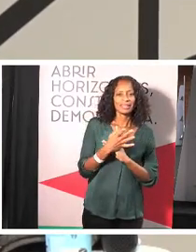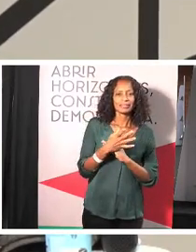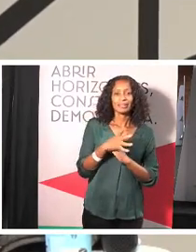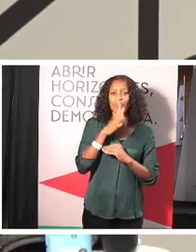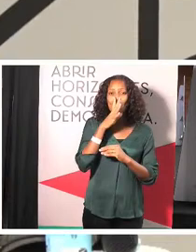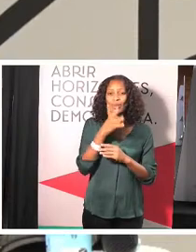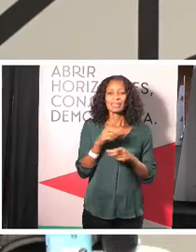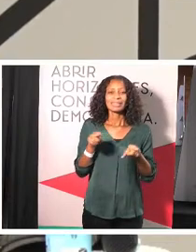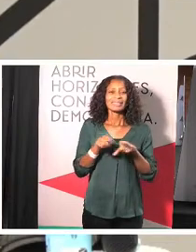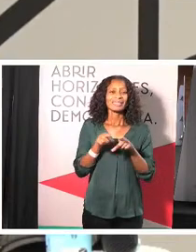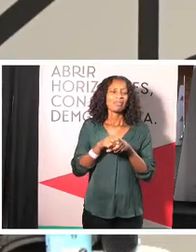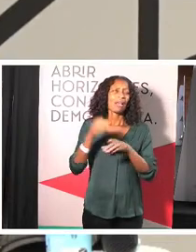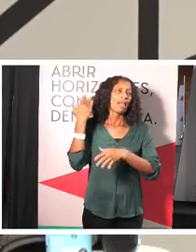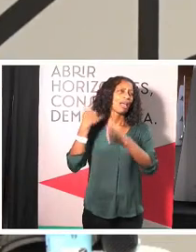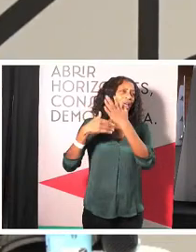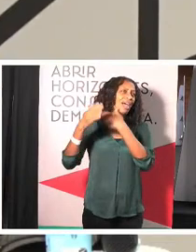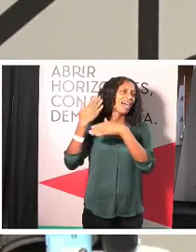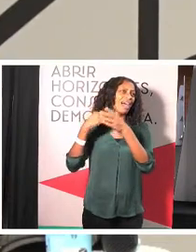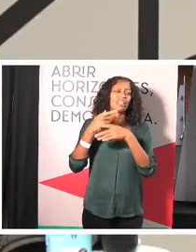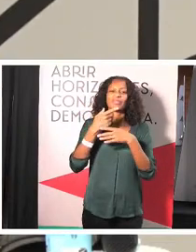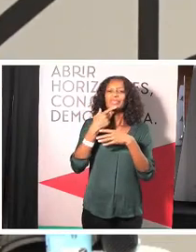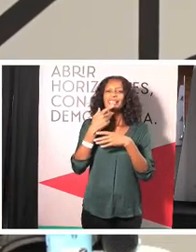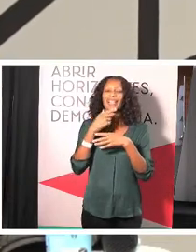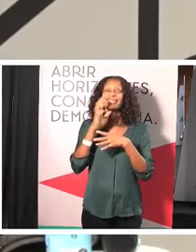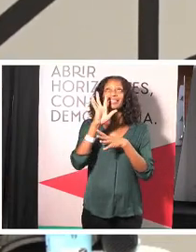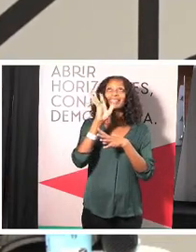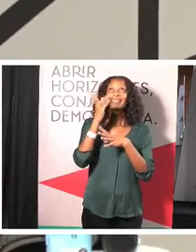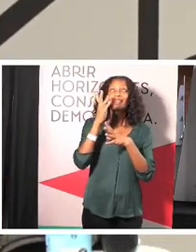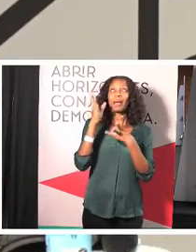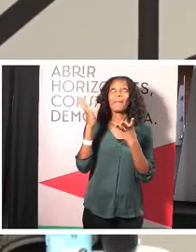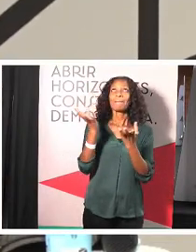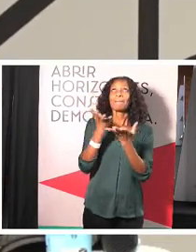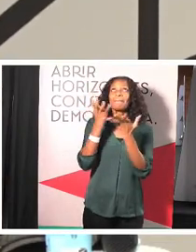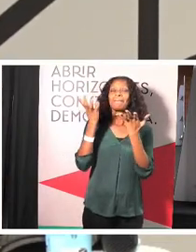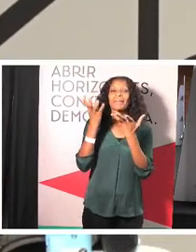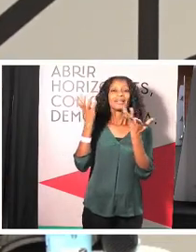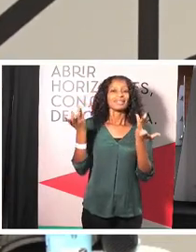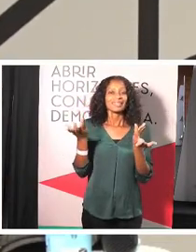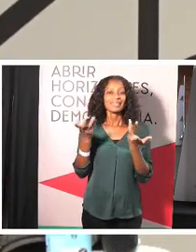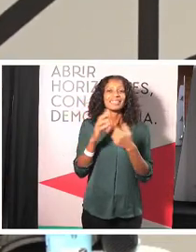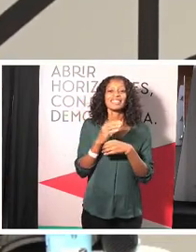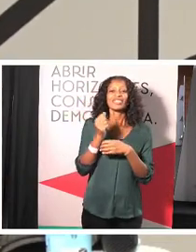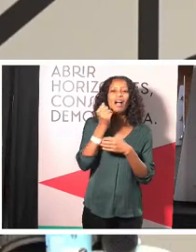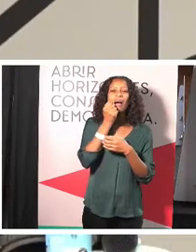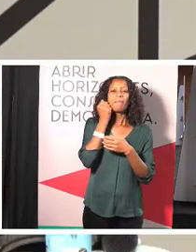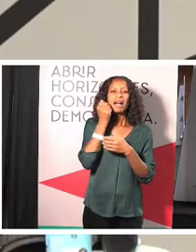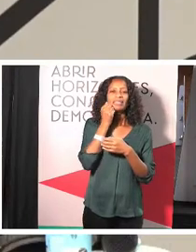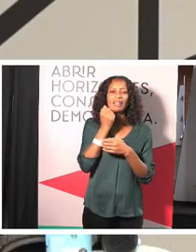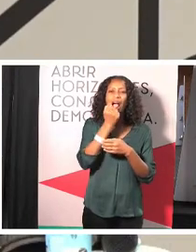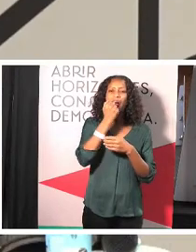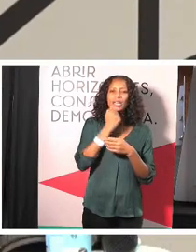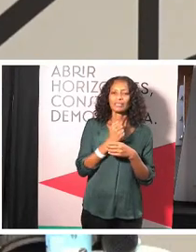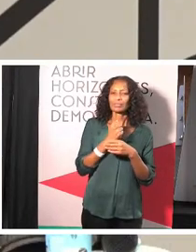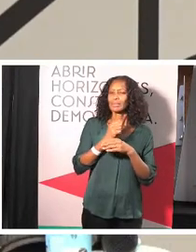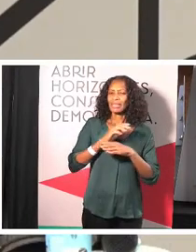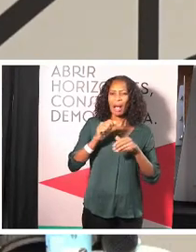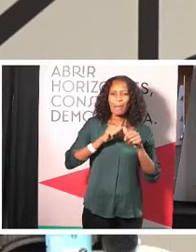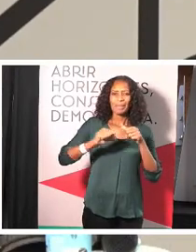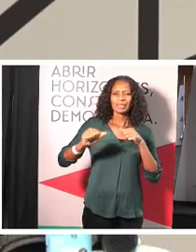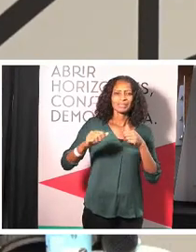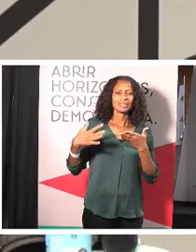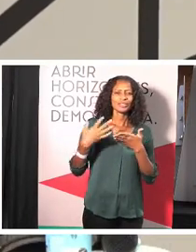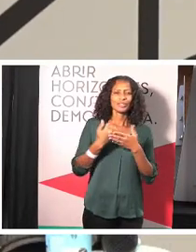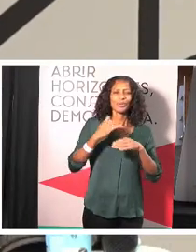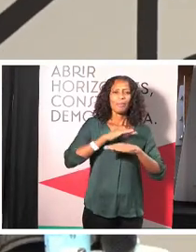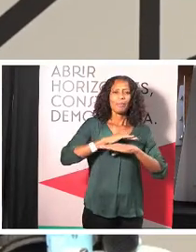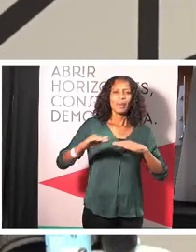del jardín del Edén o desde que probamos la manzana aquella del árbol del bien y del mal y tuvimos que empezar a ganarnos el sudor el pan con el